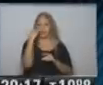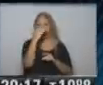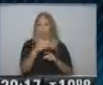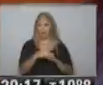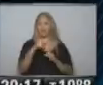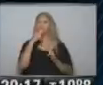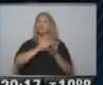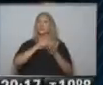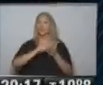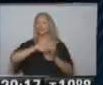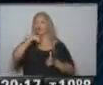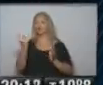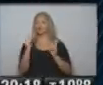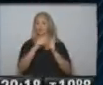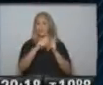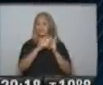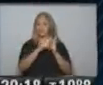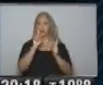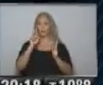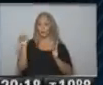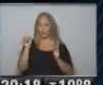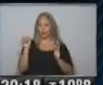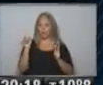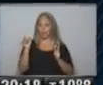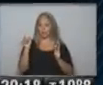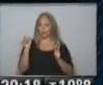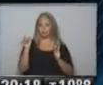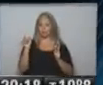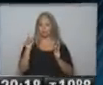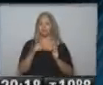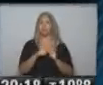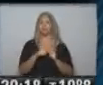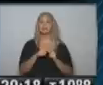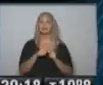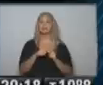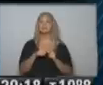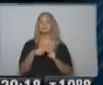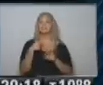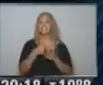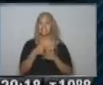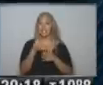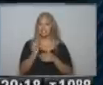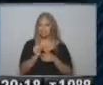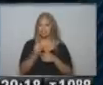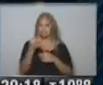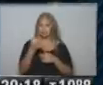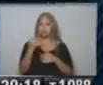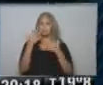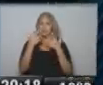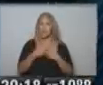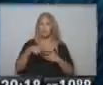tarjeta Argenta. Un tercer punto importante también, se pueden tramitar créditos especiales a través del